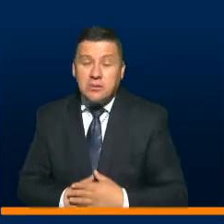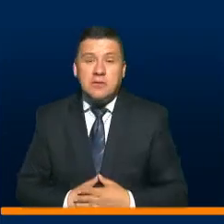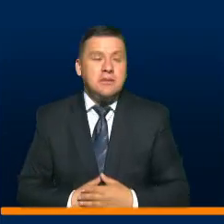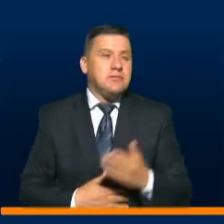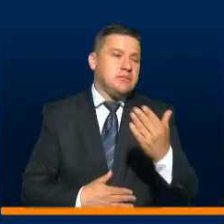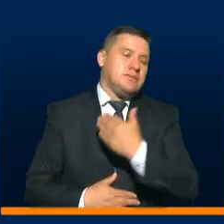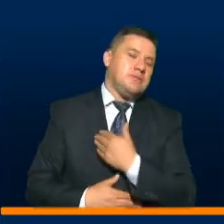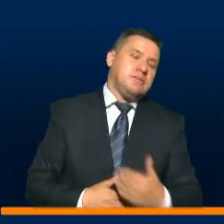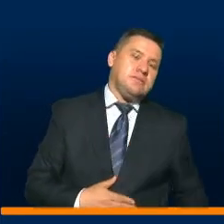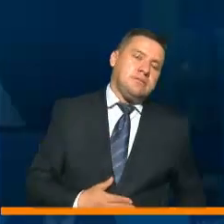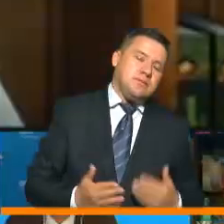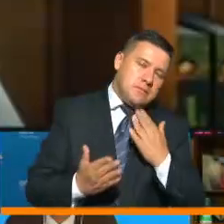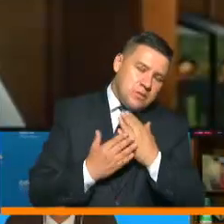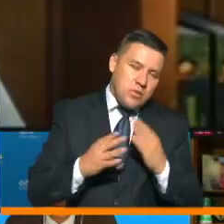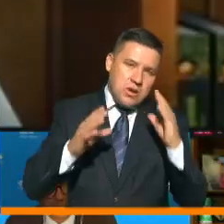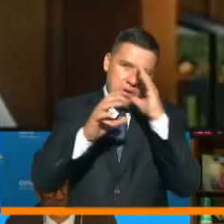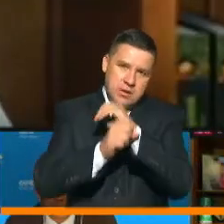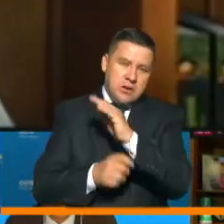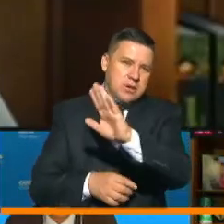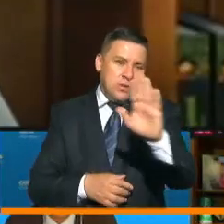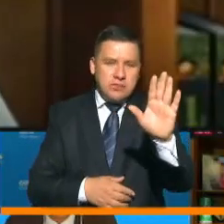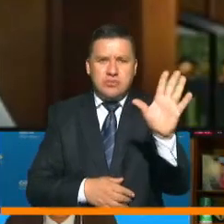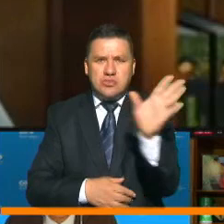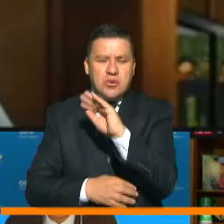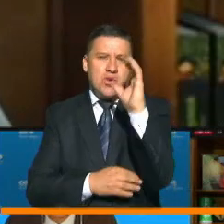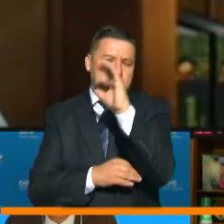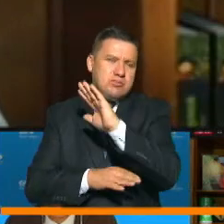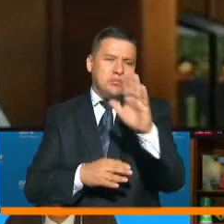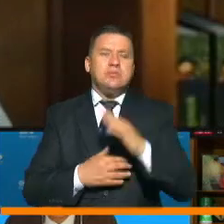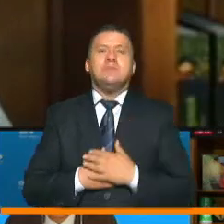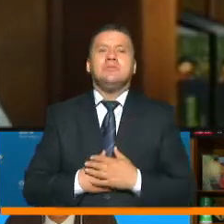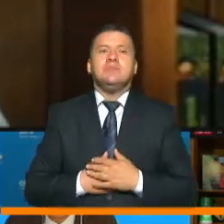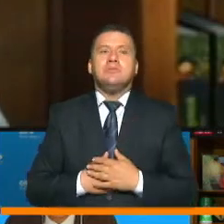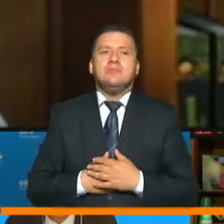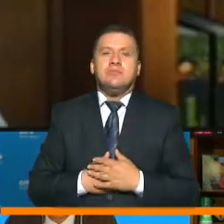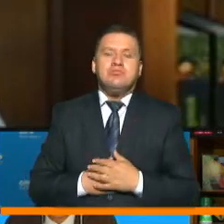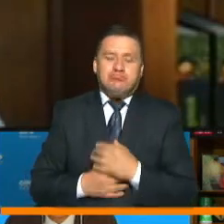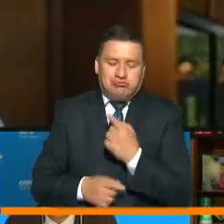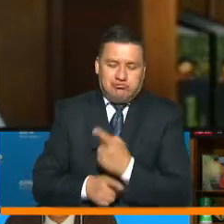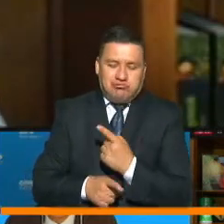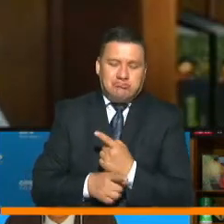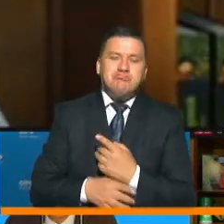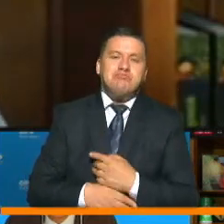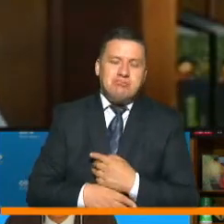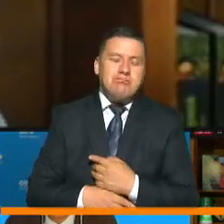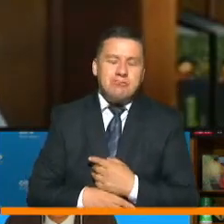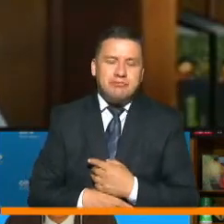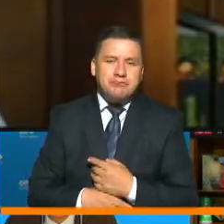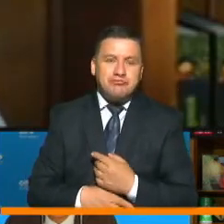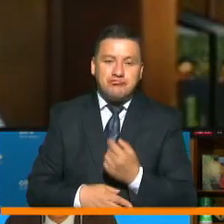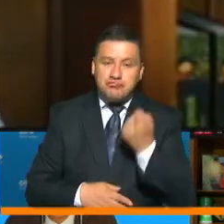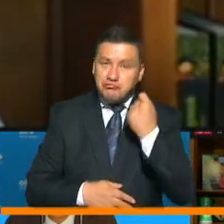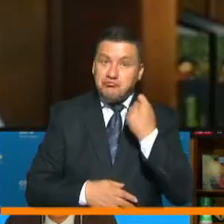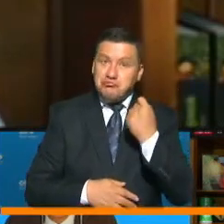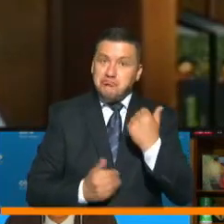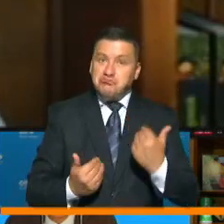Bueno, presidente, muy buenas noches a usted, a todos los colombianos. Efectivamente,